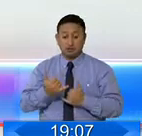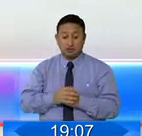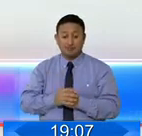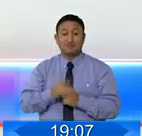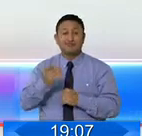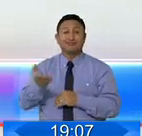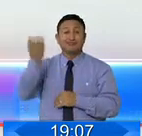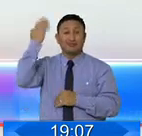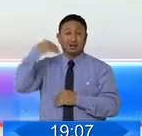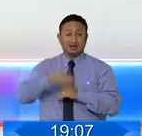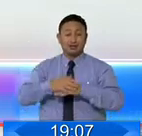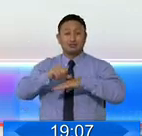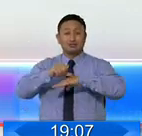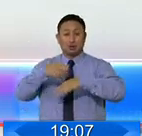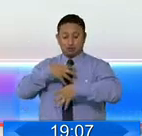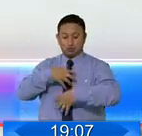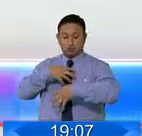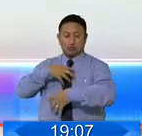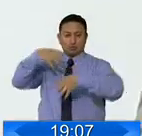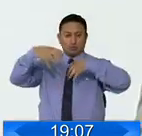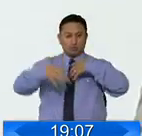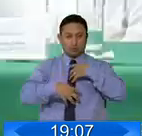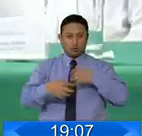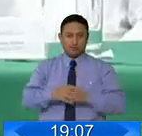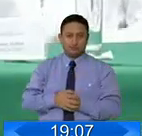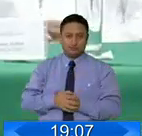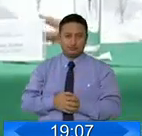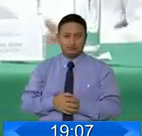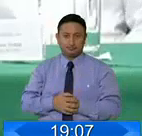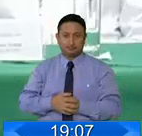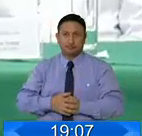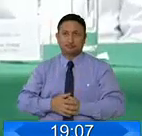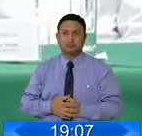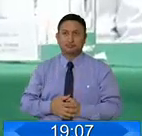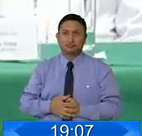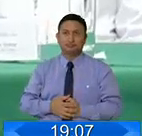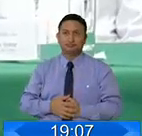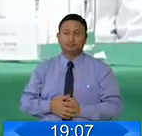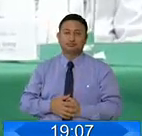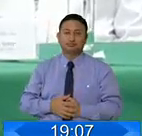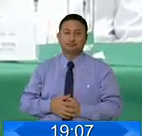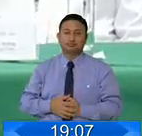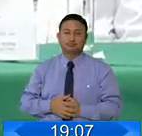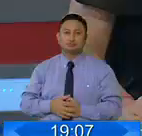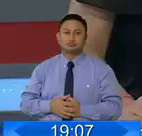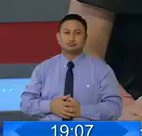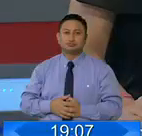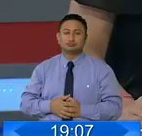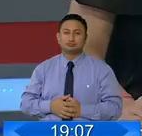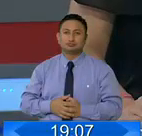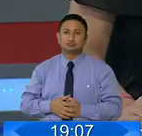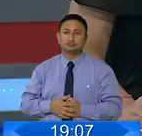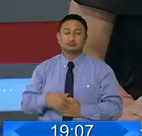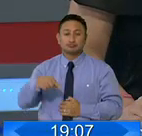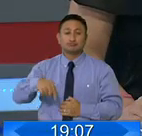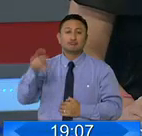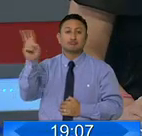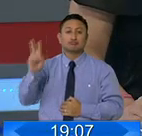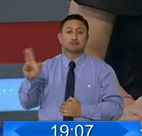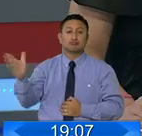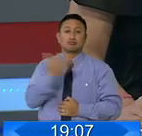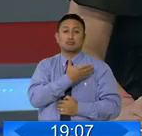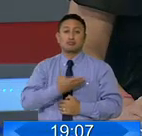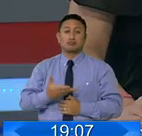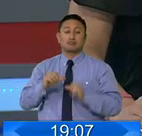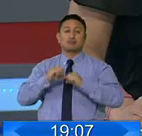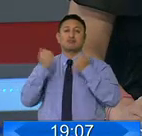cuando antes peleábamos quirófanos por otras enfermedades. Informó José Morales. Este viernes, la presidenta